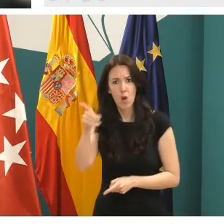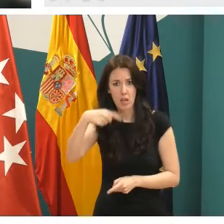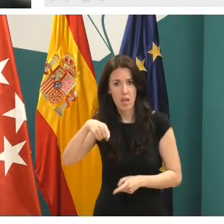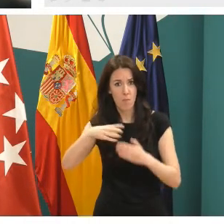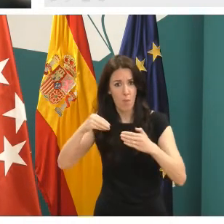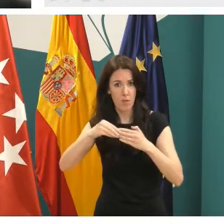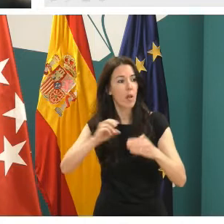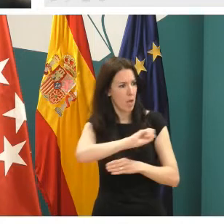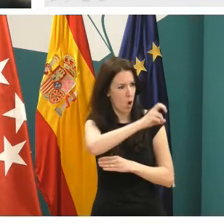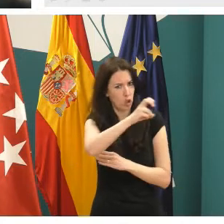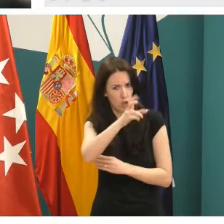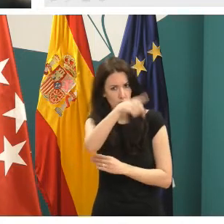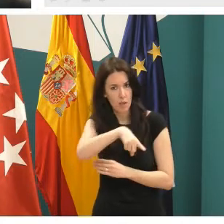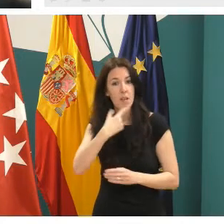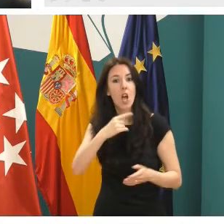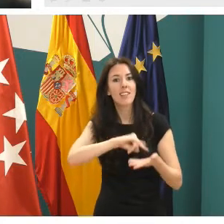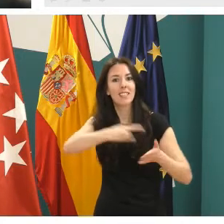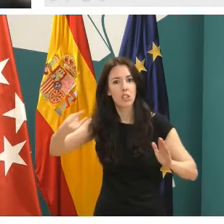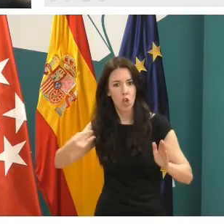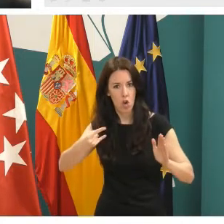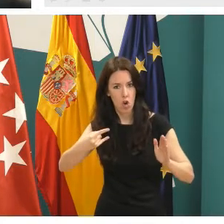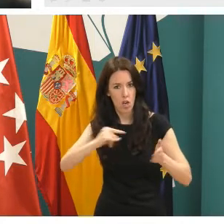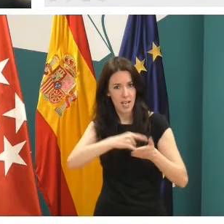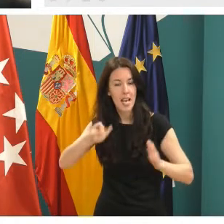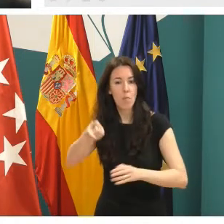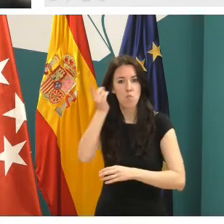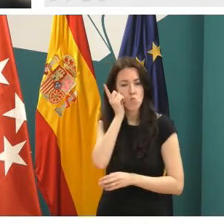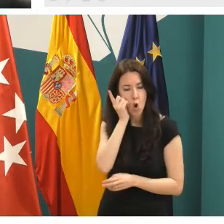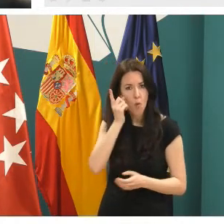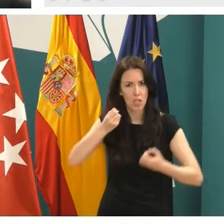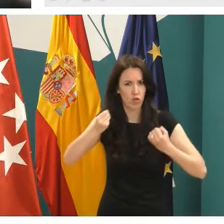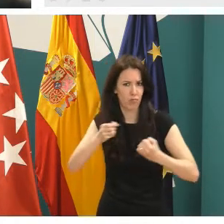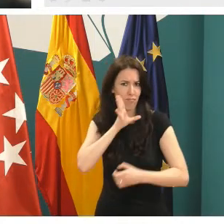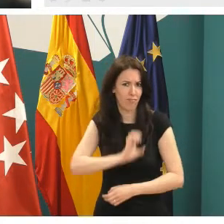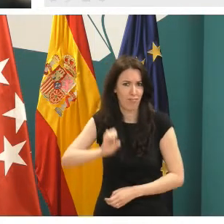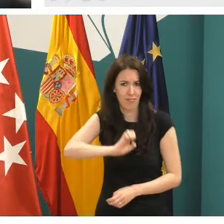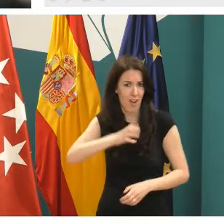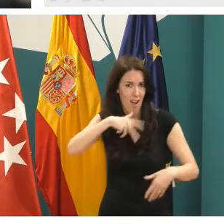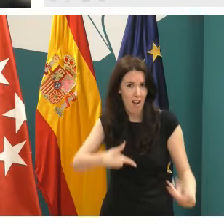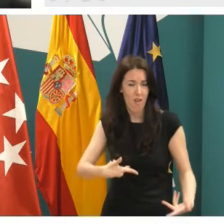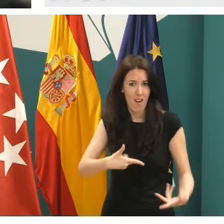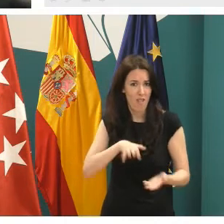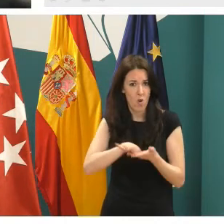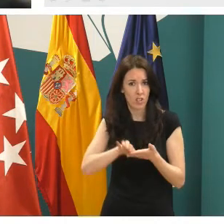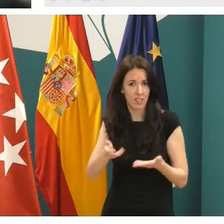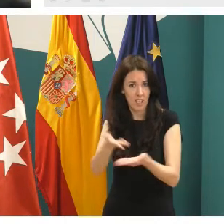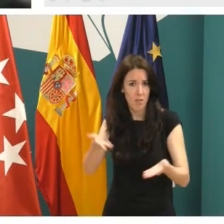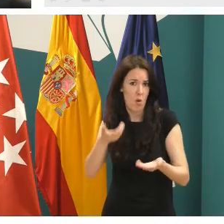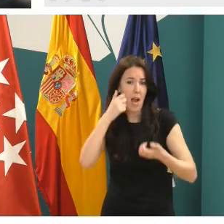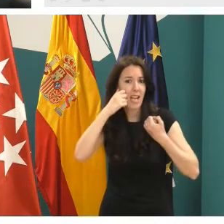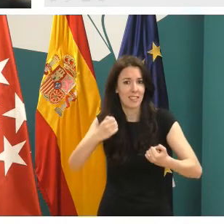otros las nuevas tecnologías, las MHealth, los móviles potentes y estupendos que tenemos al servicio de la